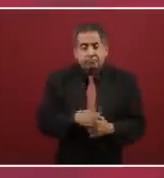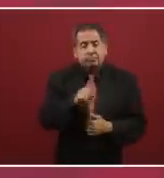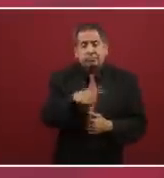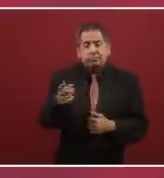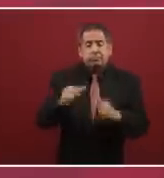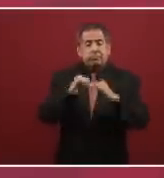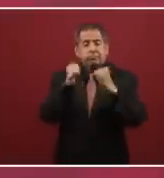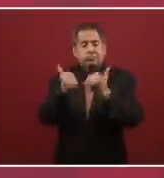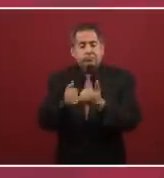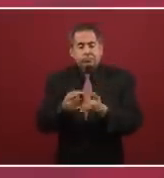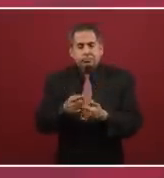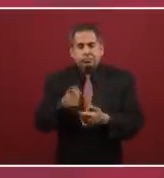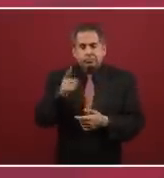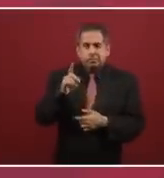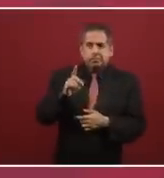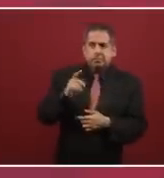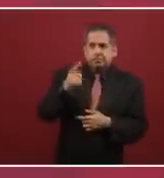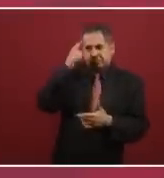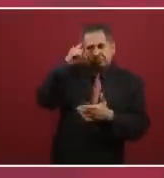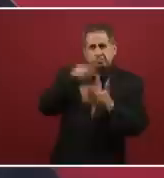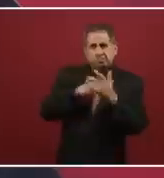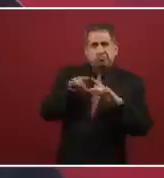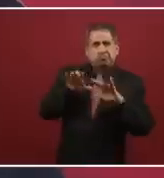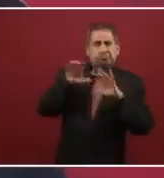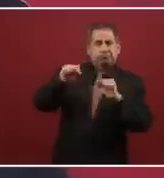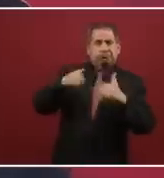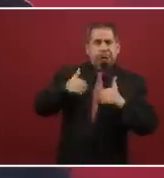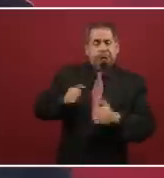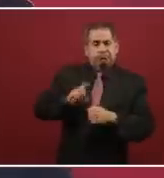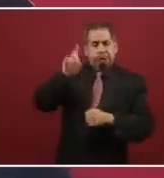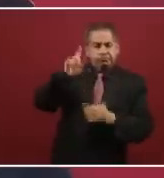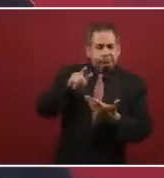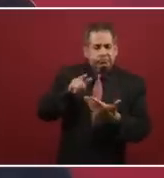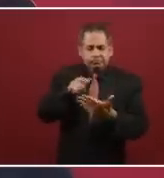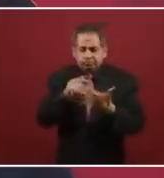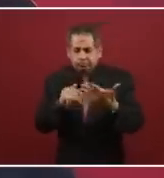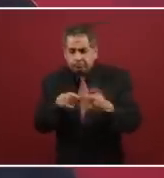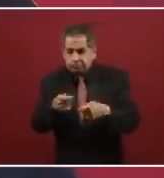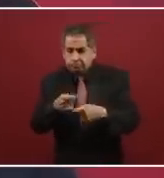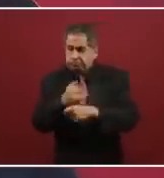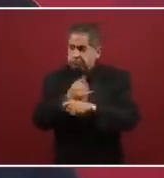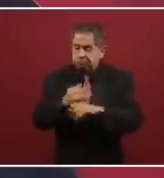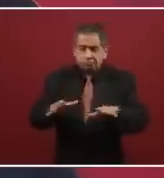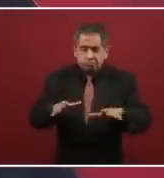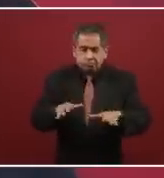Civil de Agnósticos se fortalecen valores, lo celebro.